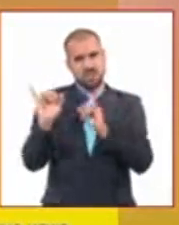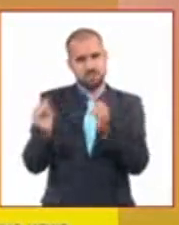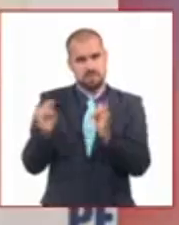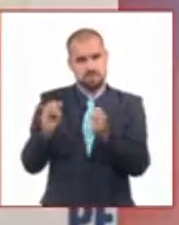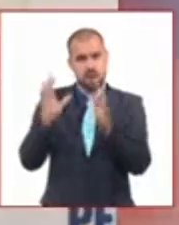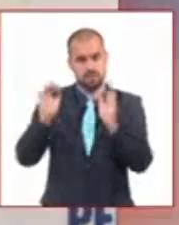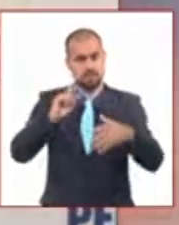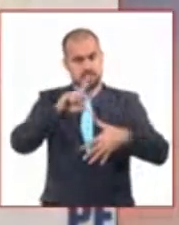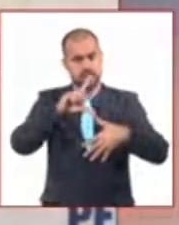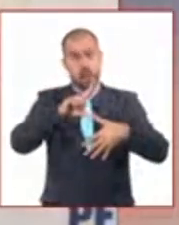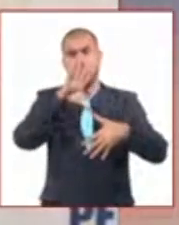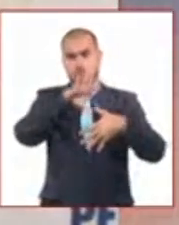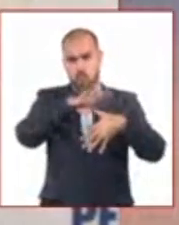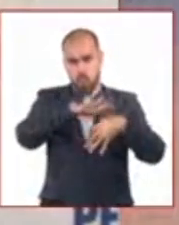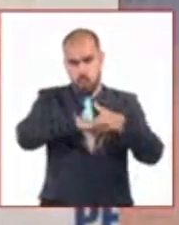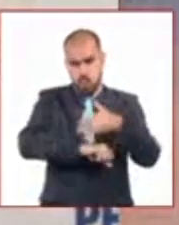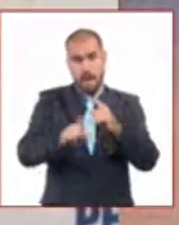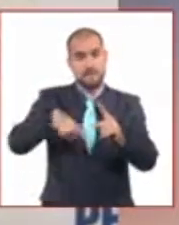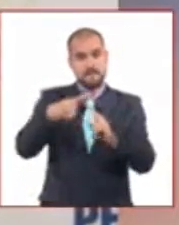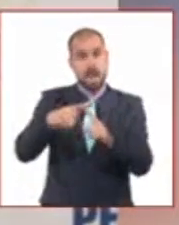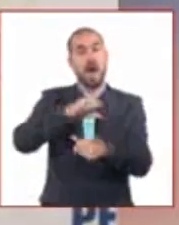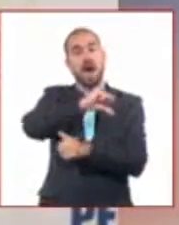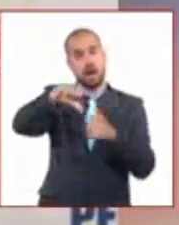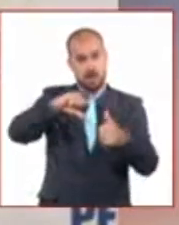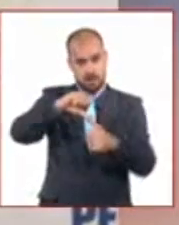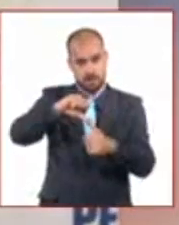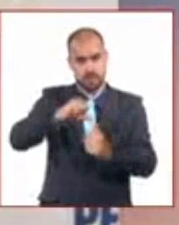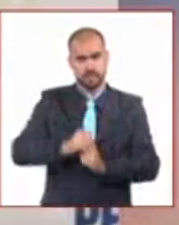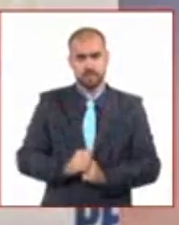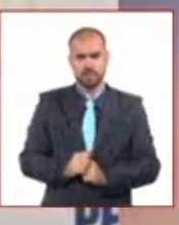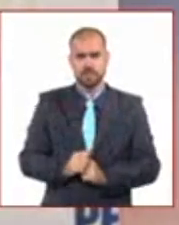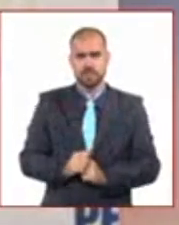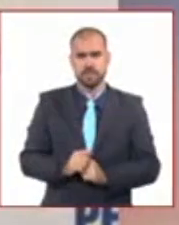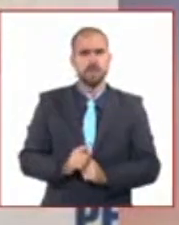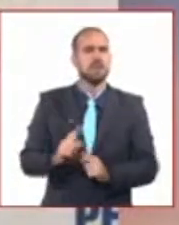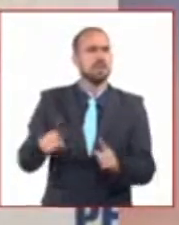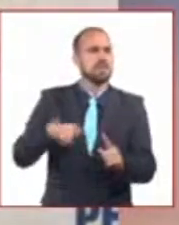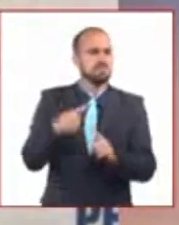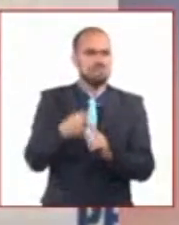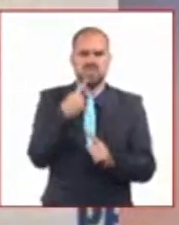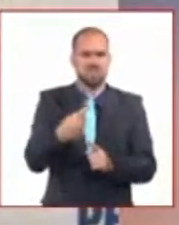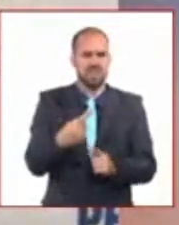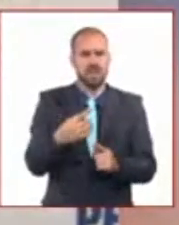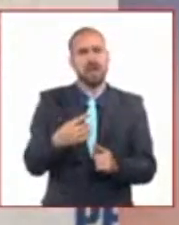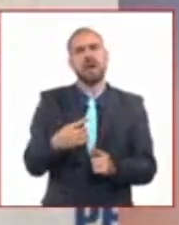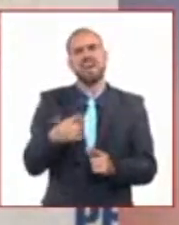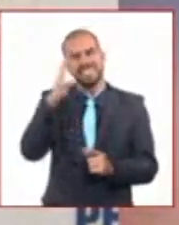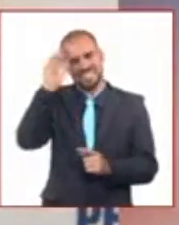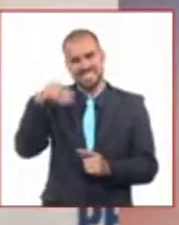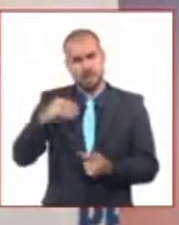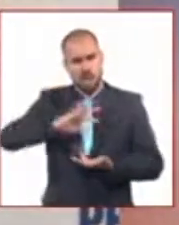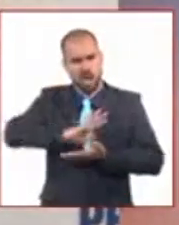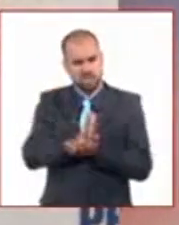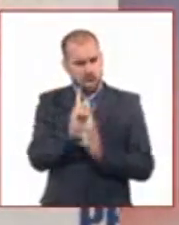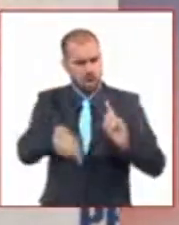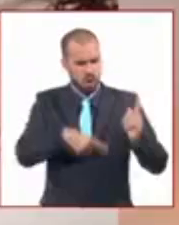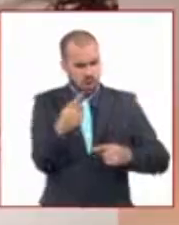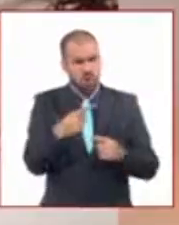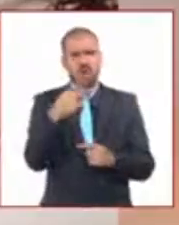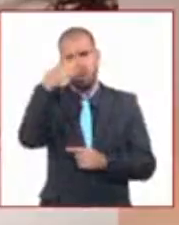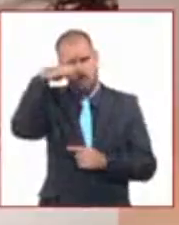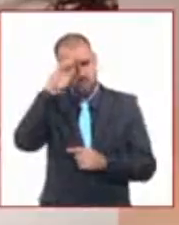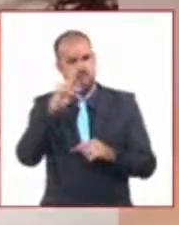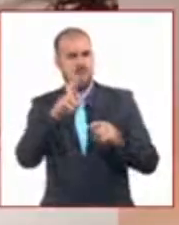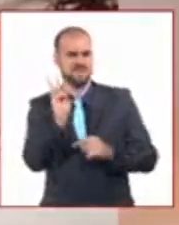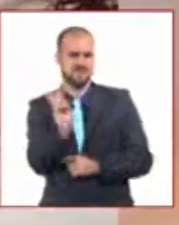latina y el caribe y reivindicar el alto a las sanciones contra cuba contra venezuela y contra todos los procesos democráticos